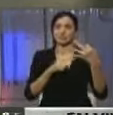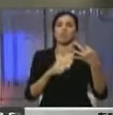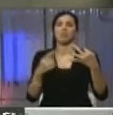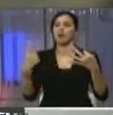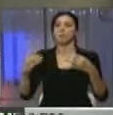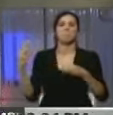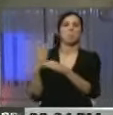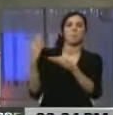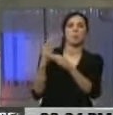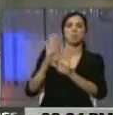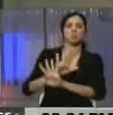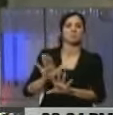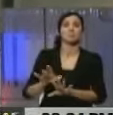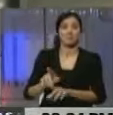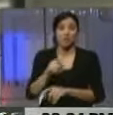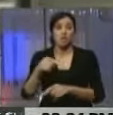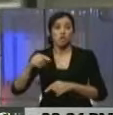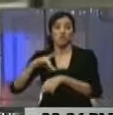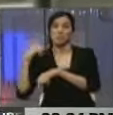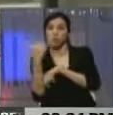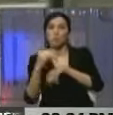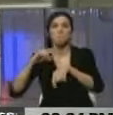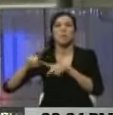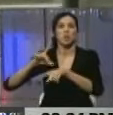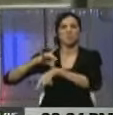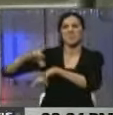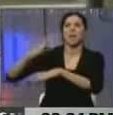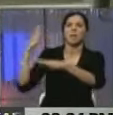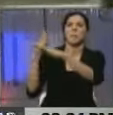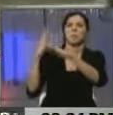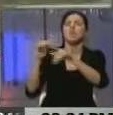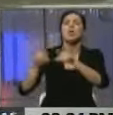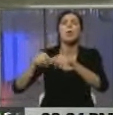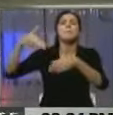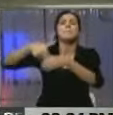saboteadas, así como hicieron con PDVSA, que sabotearon el cerebro.